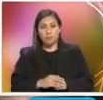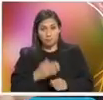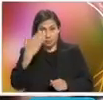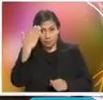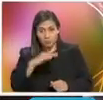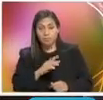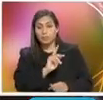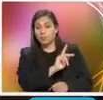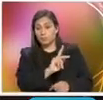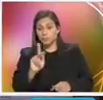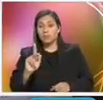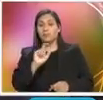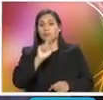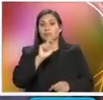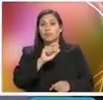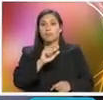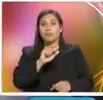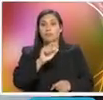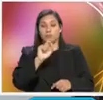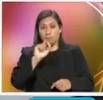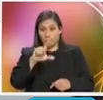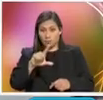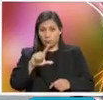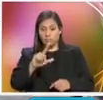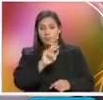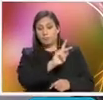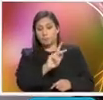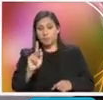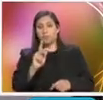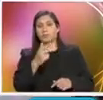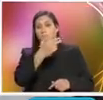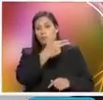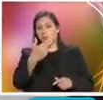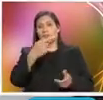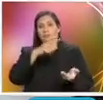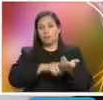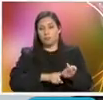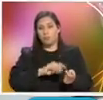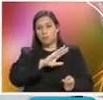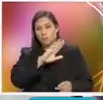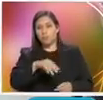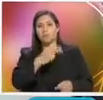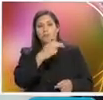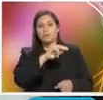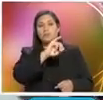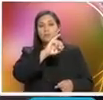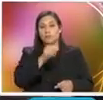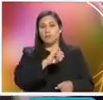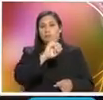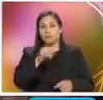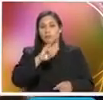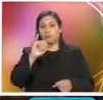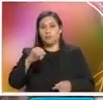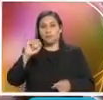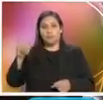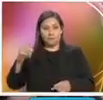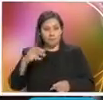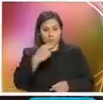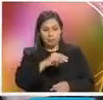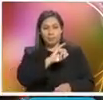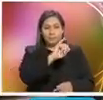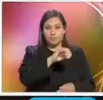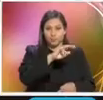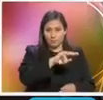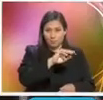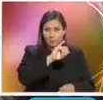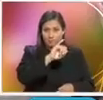das cuenta, todos del Club de los 27 tiene también como coincidencia la letra J en el nombre. Claro, tienes toda la razón.